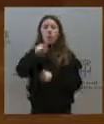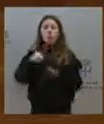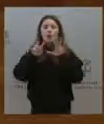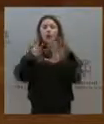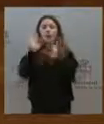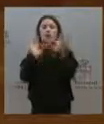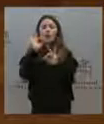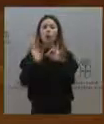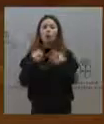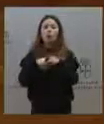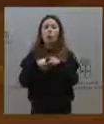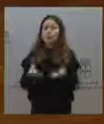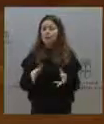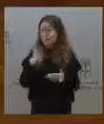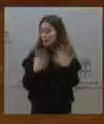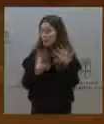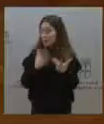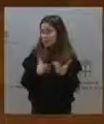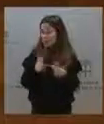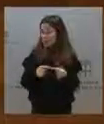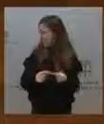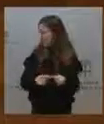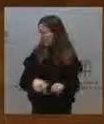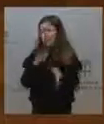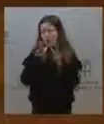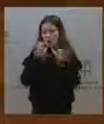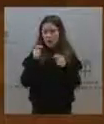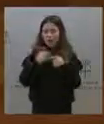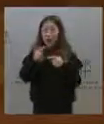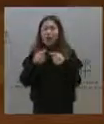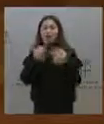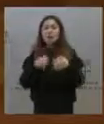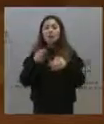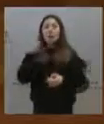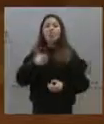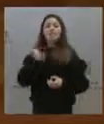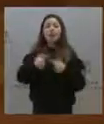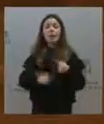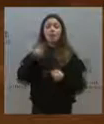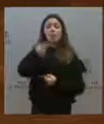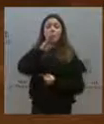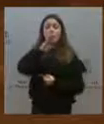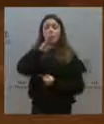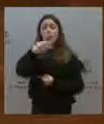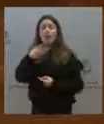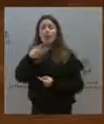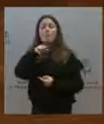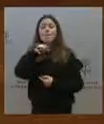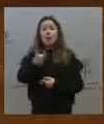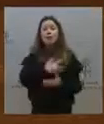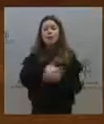suponer una previsión al alza falsa del Producto Interior Bruto asturiano de 1.000 millones de euros. En todo caso, sí que reconocen